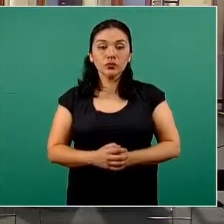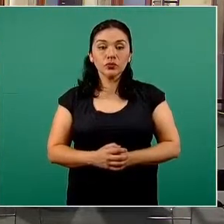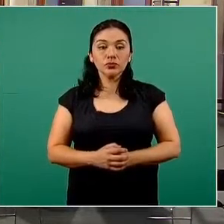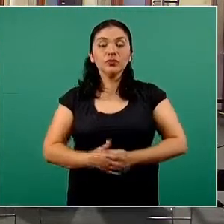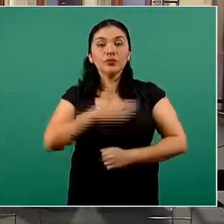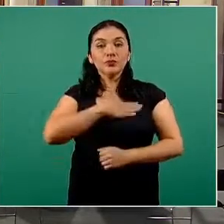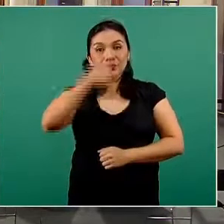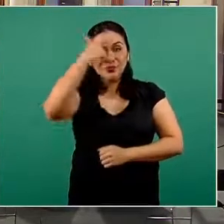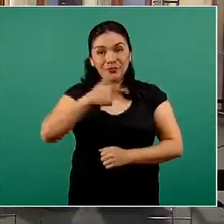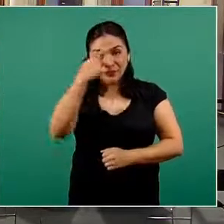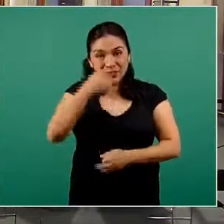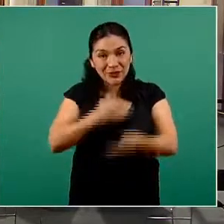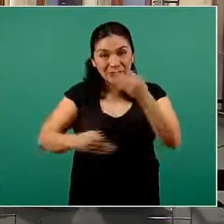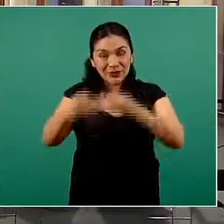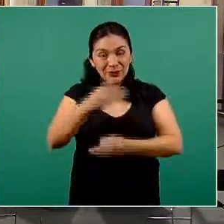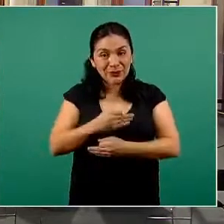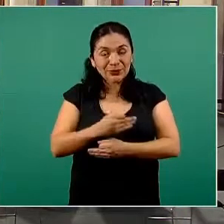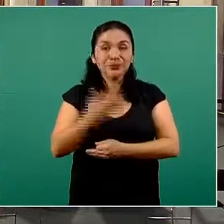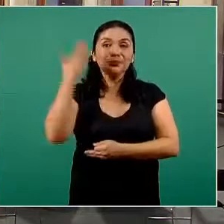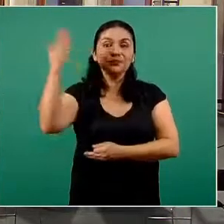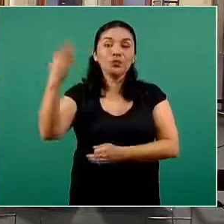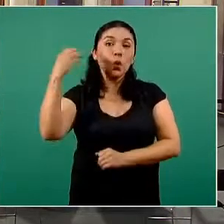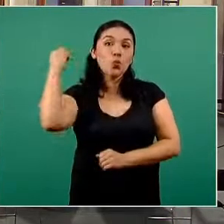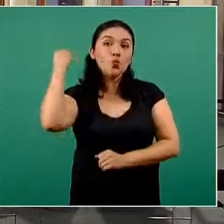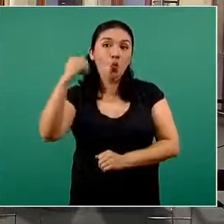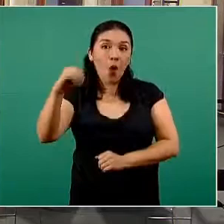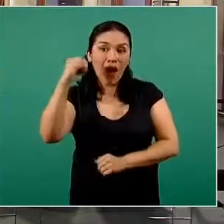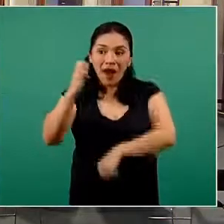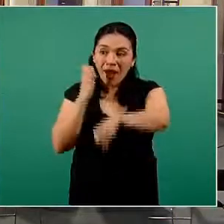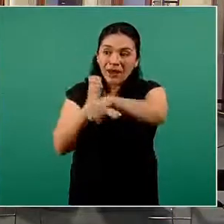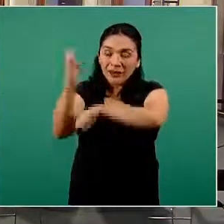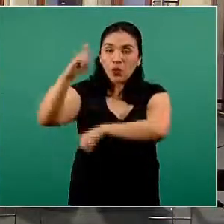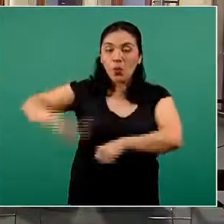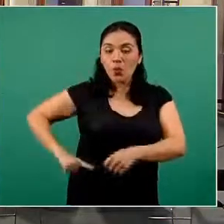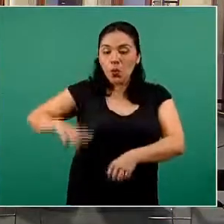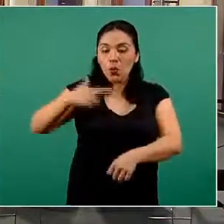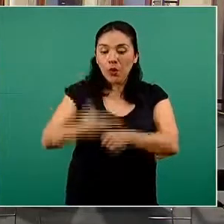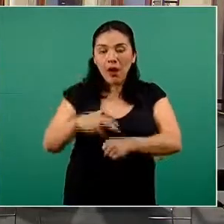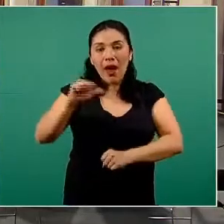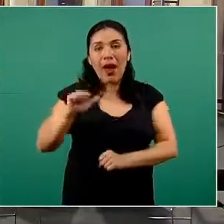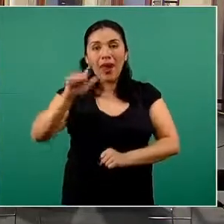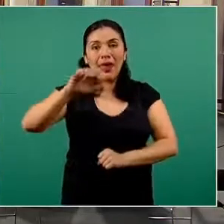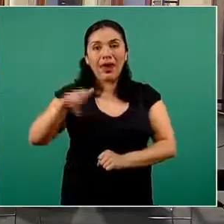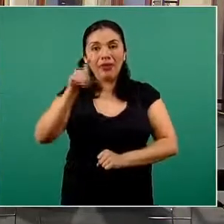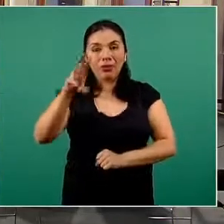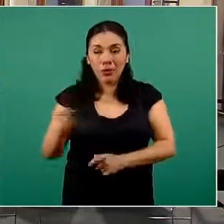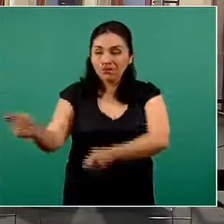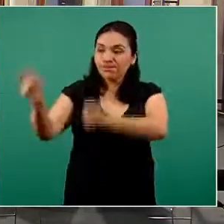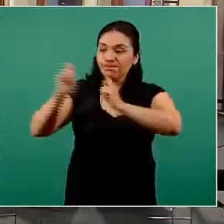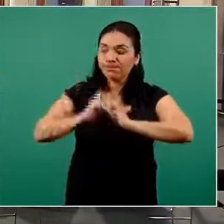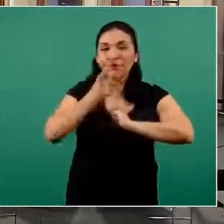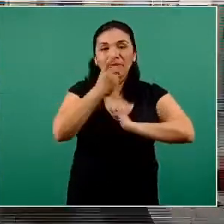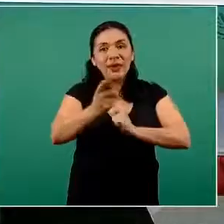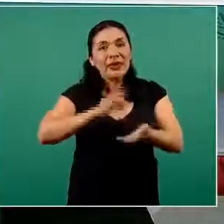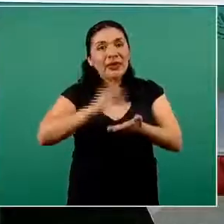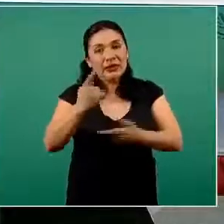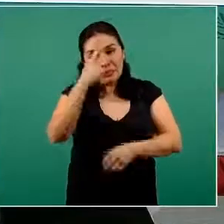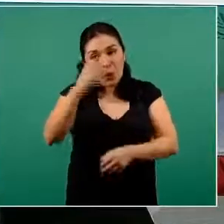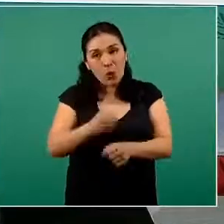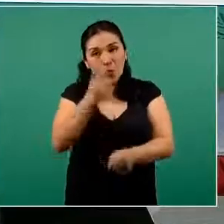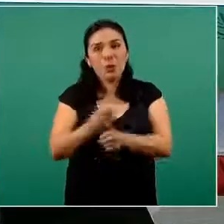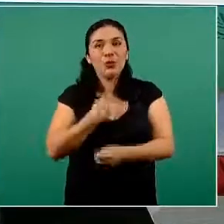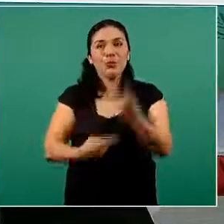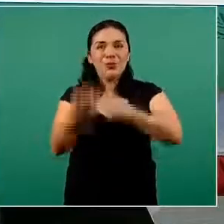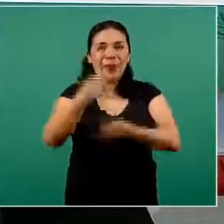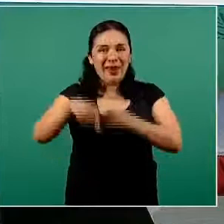Muy buenas noches a todos. En nombre de Oaxaca y en nombre de nuestro gobernador Alejandro Murat Hinojosa, le damos las gracias por la oportunidad de estar